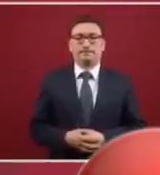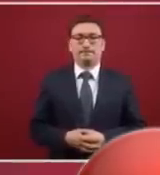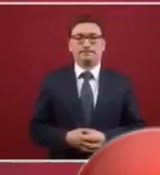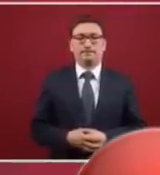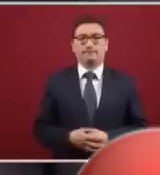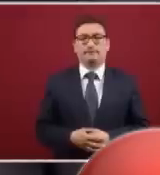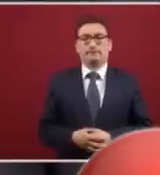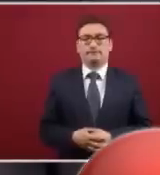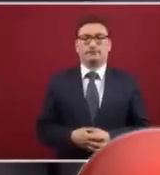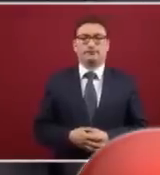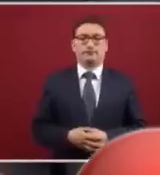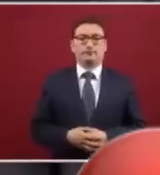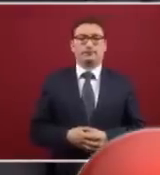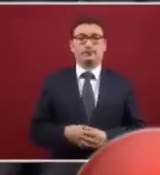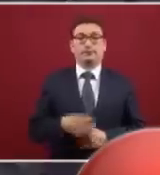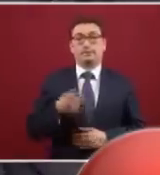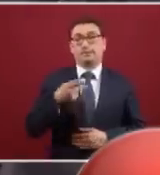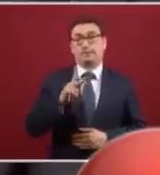quisieron